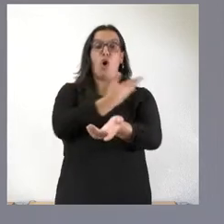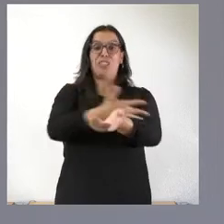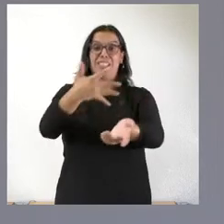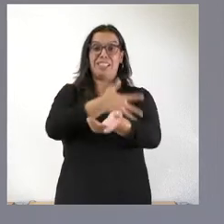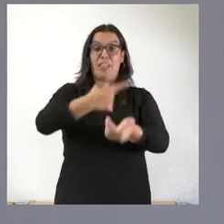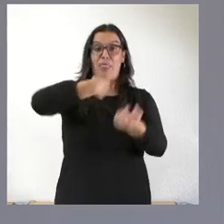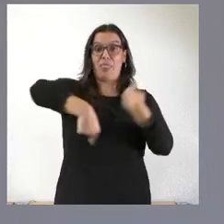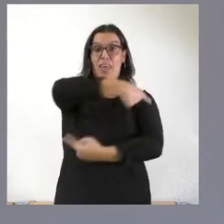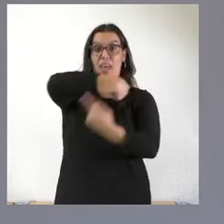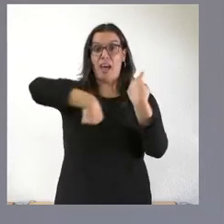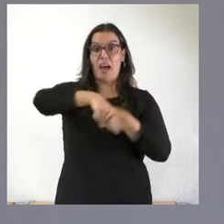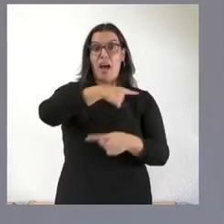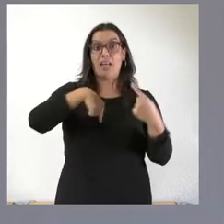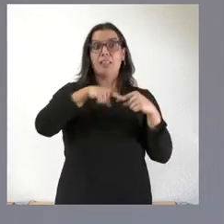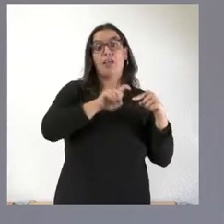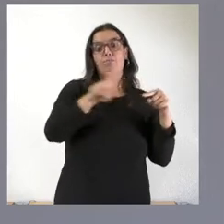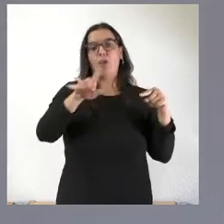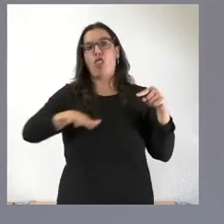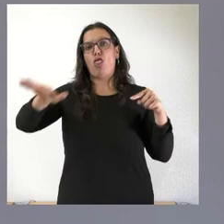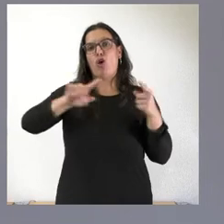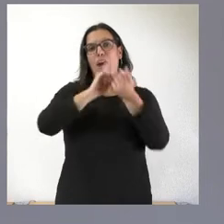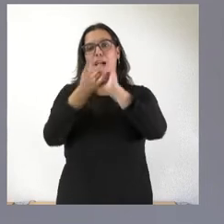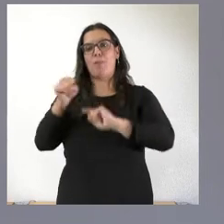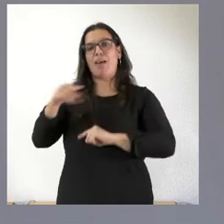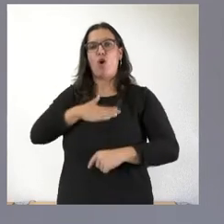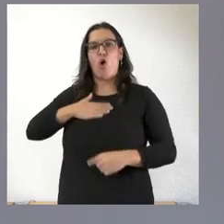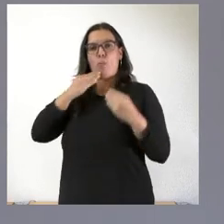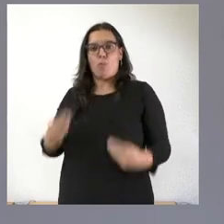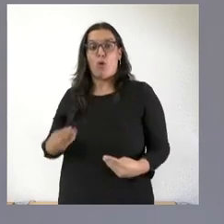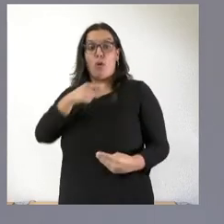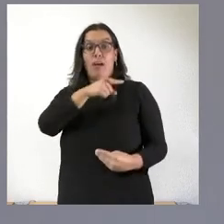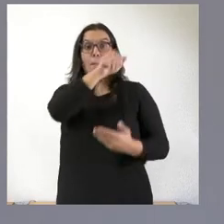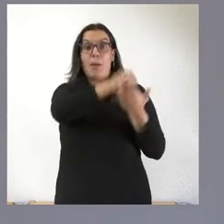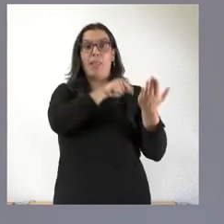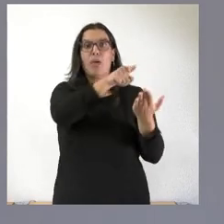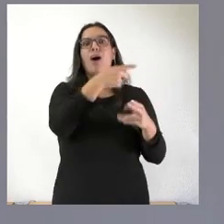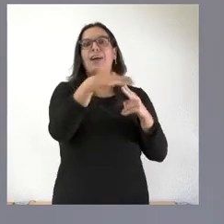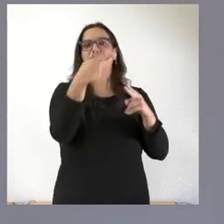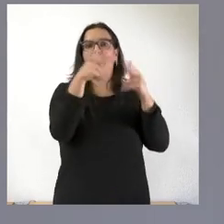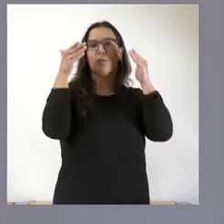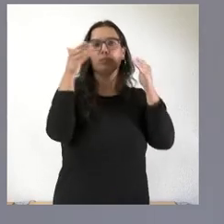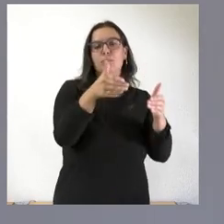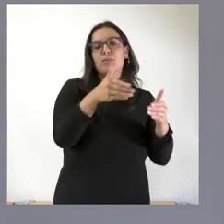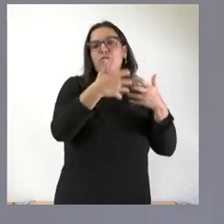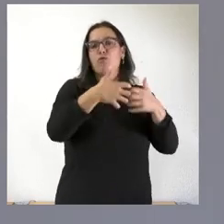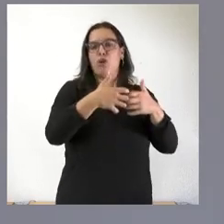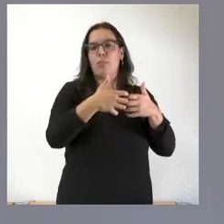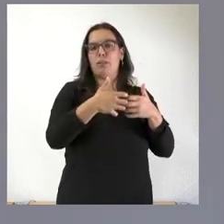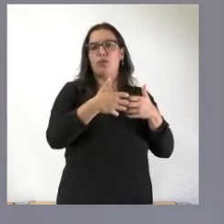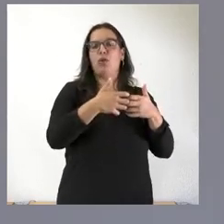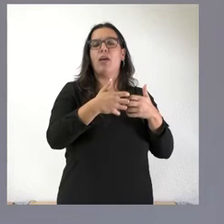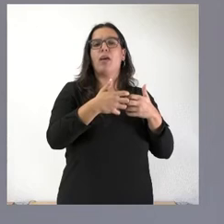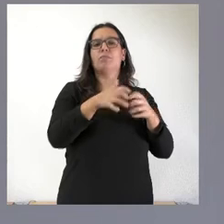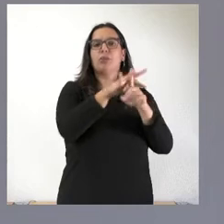ubicación que genere más confort y liberar este espacio para unas actividades para el funcionamiento en mejores